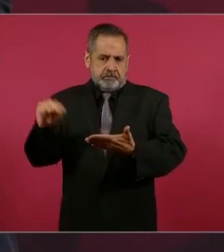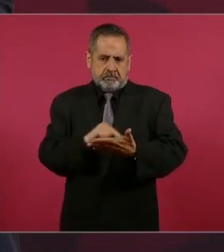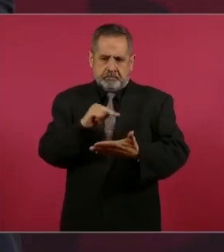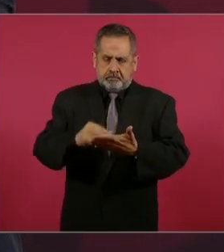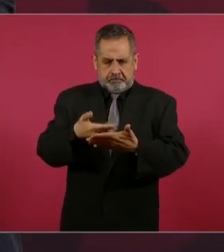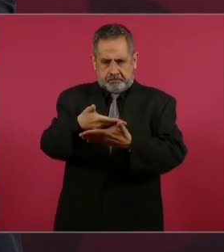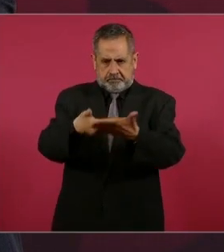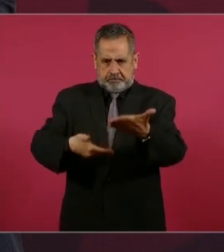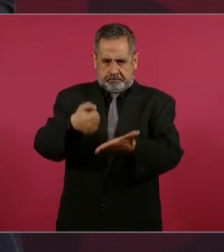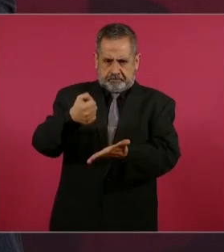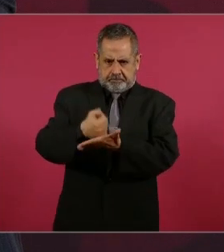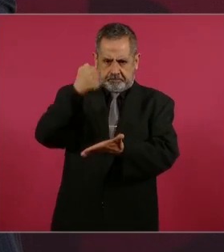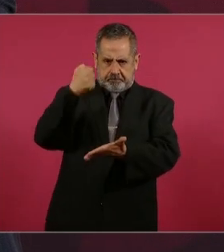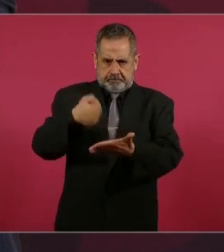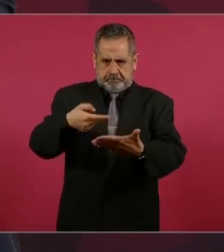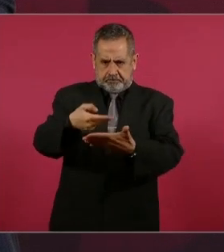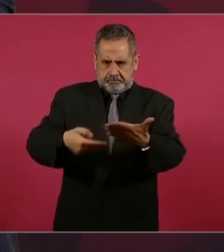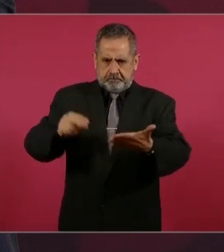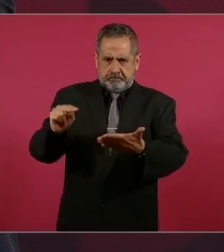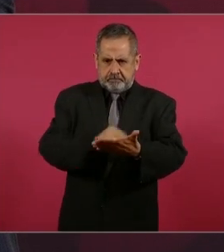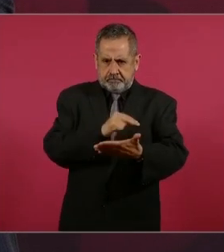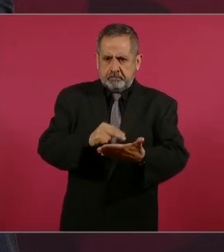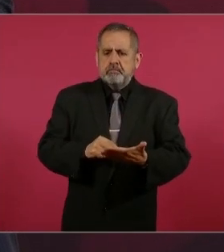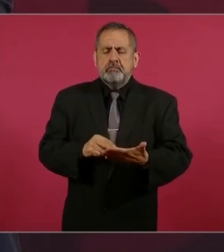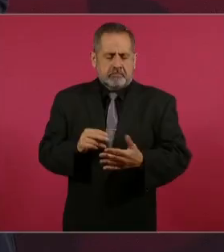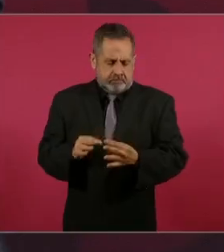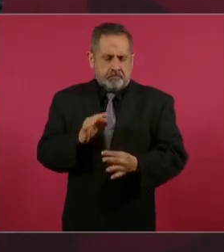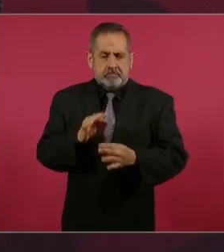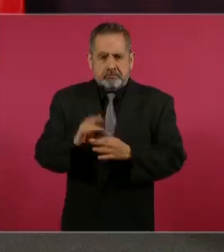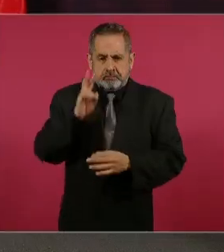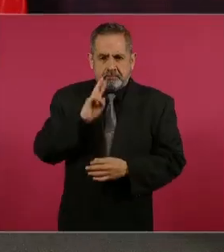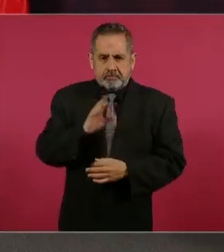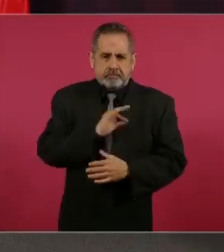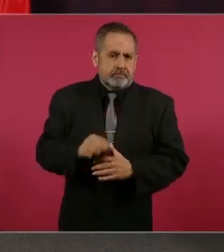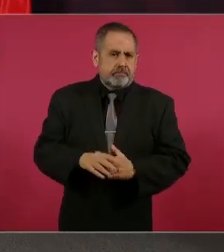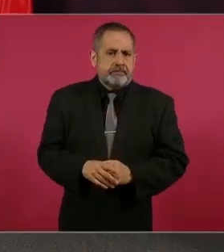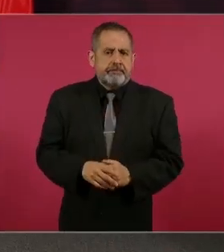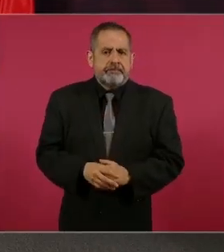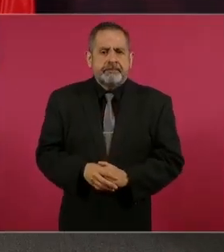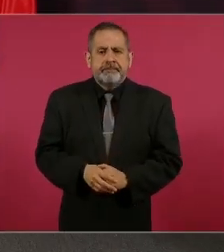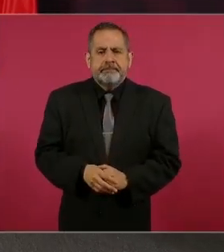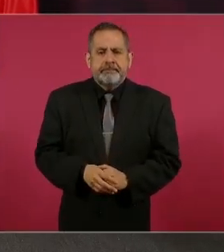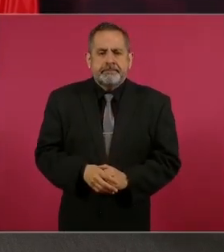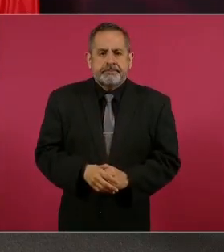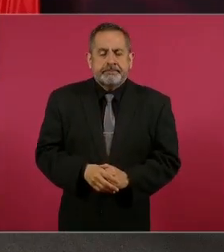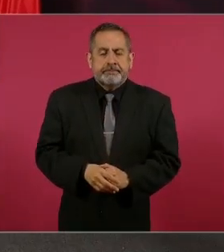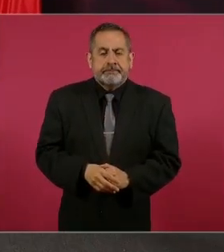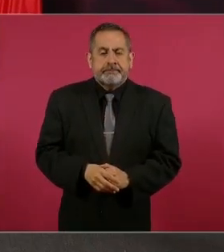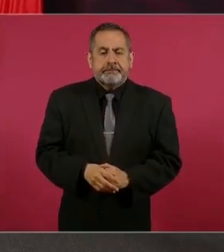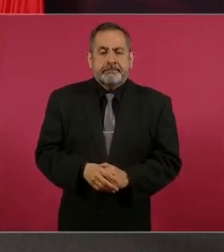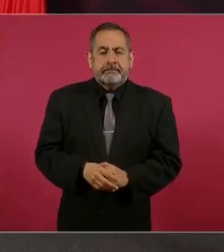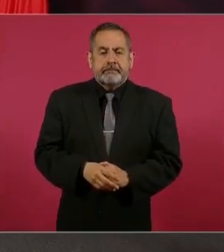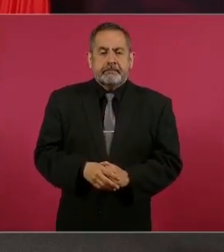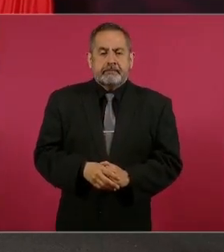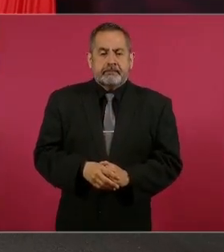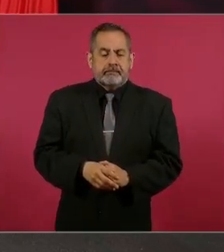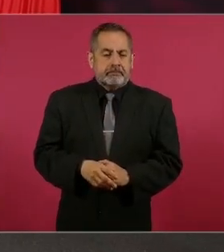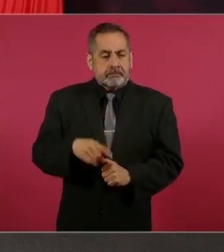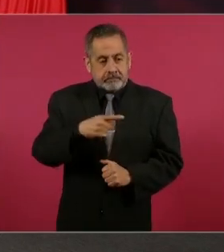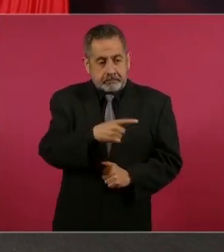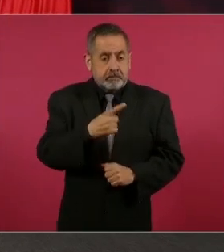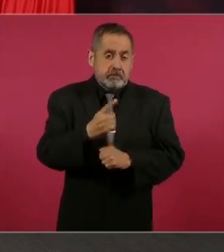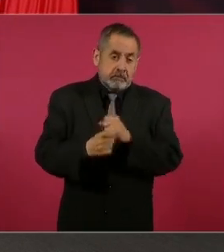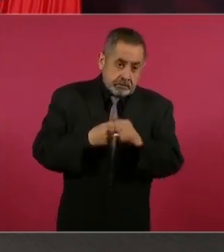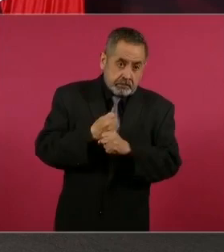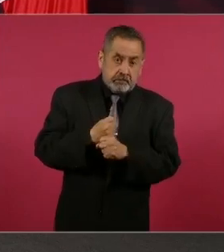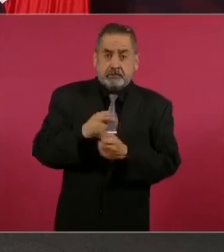decreto con ese propósito, también para que no se esté renovando año con año,